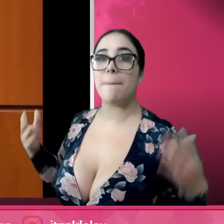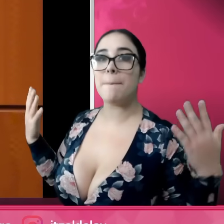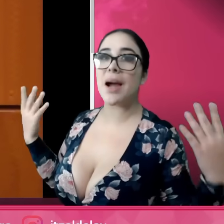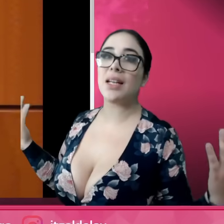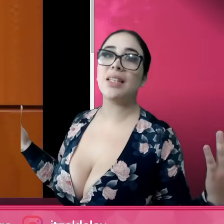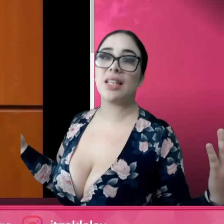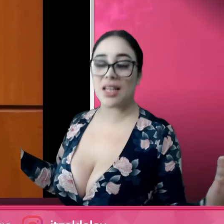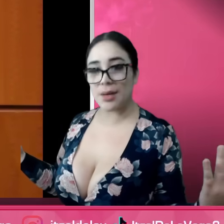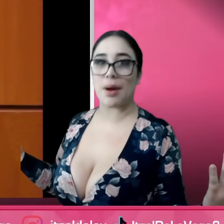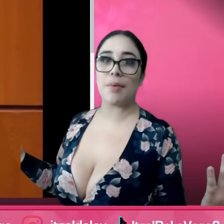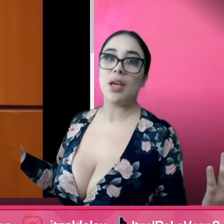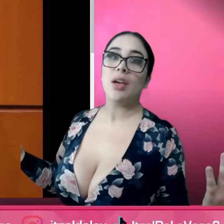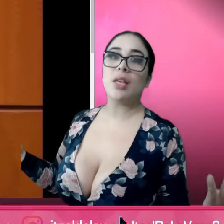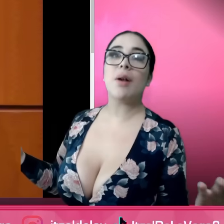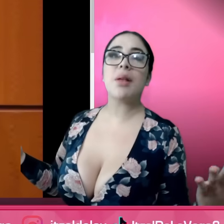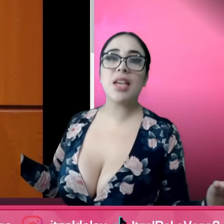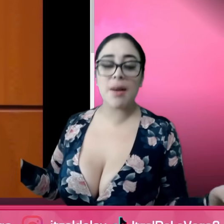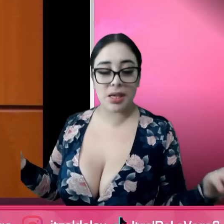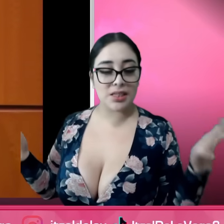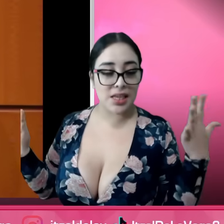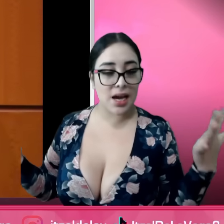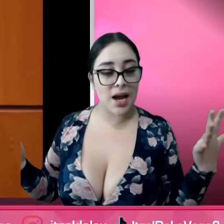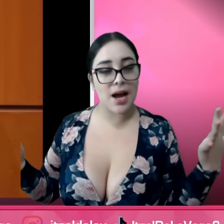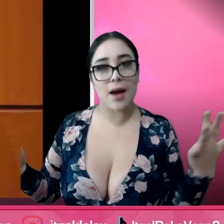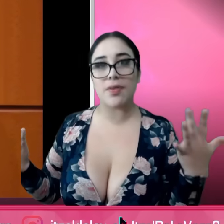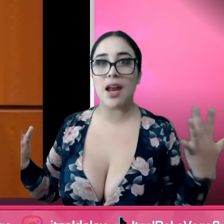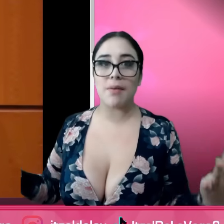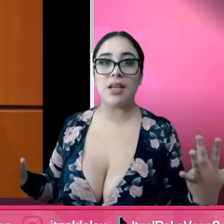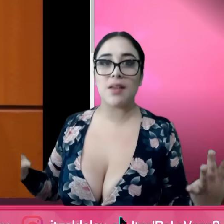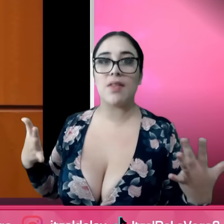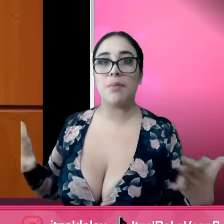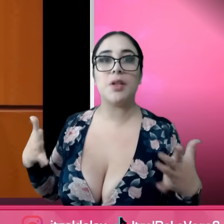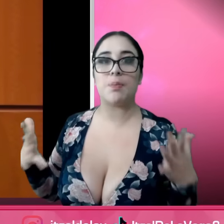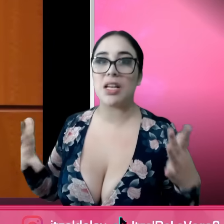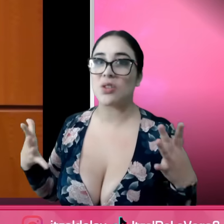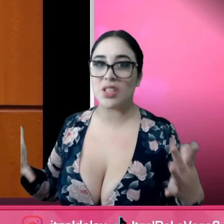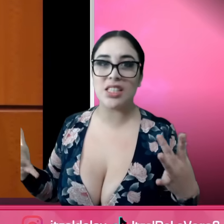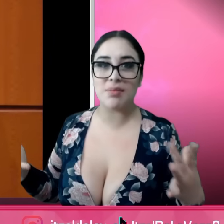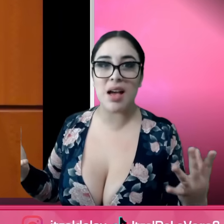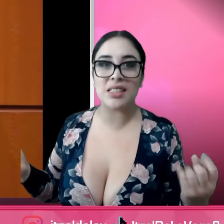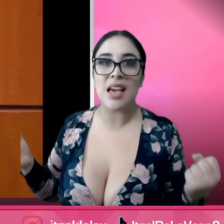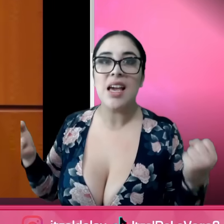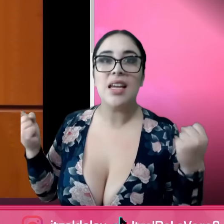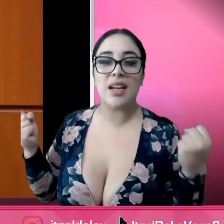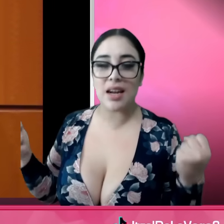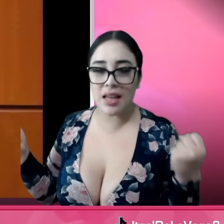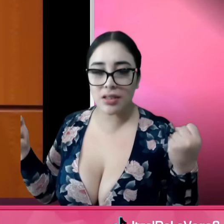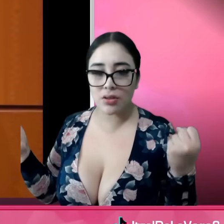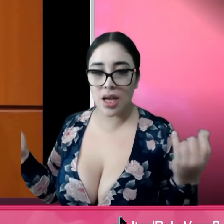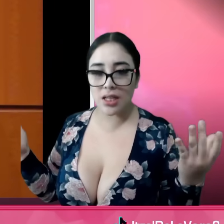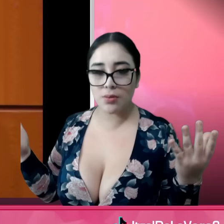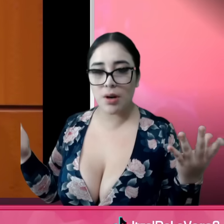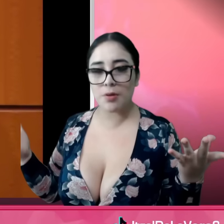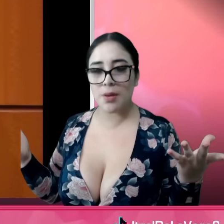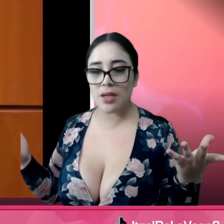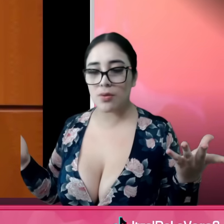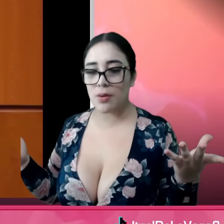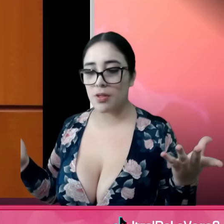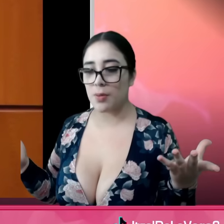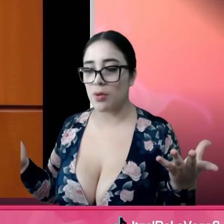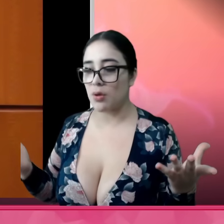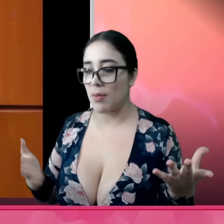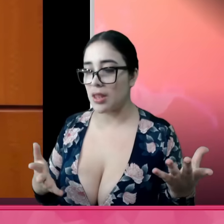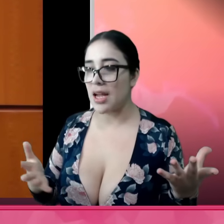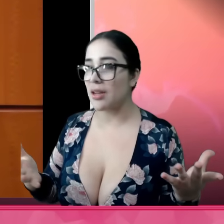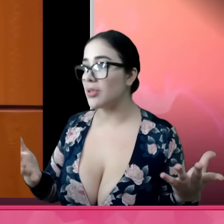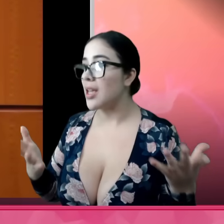darme manita arriba. De igual manera me sigan a través de mis preciosísimas redes sociales y bueno, pues me dejen sus